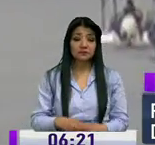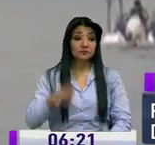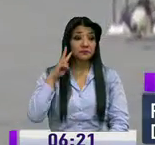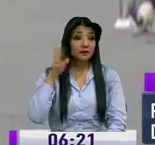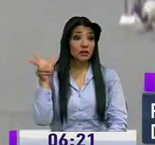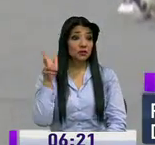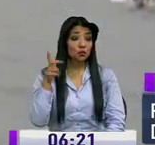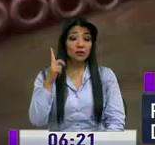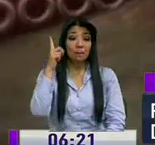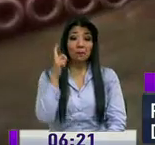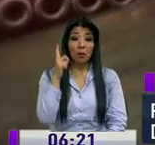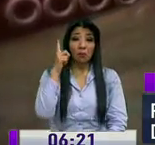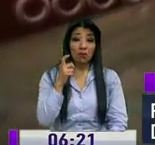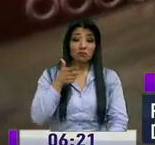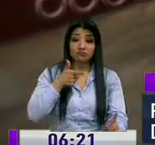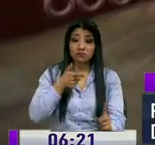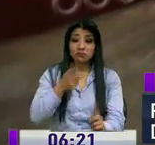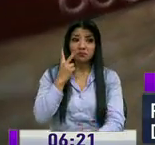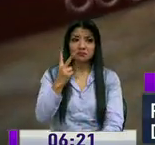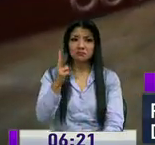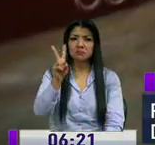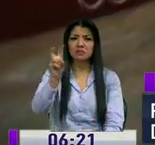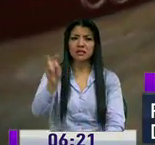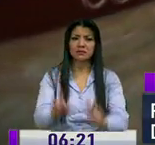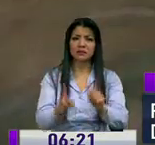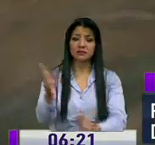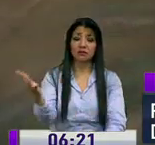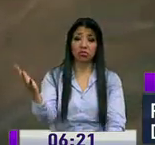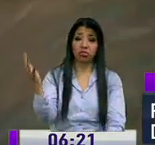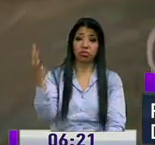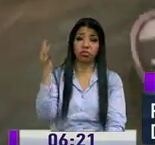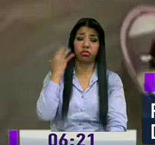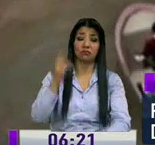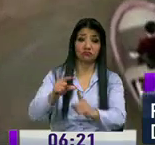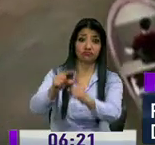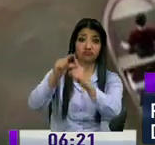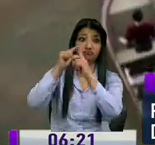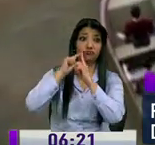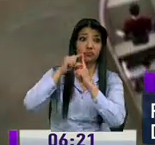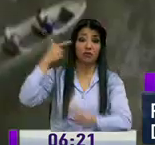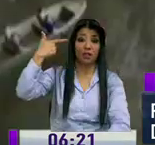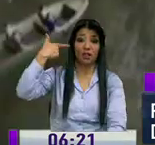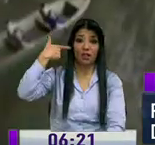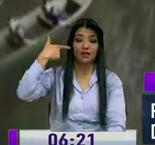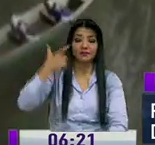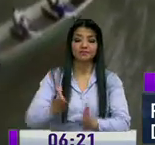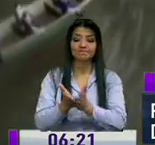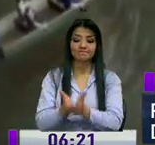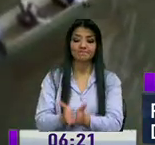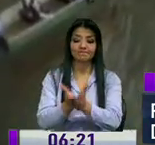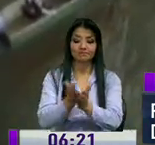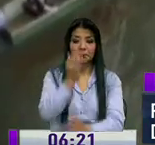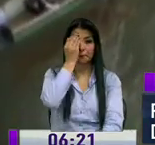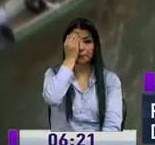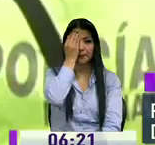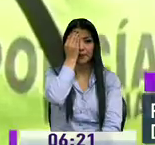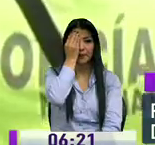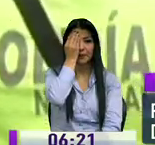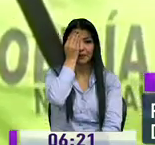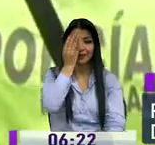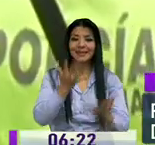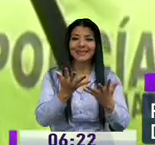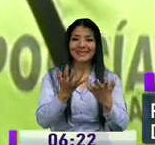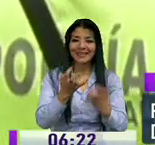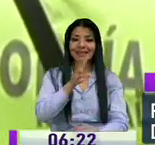disparos y vieron a 20 sujetos que se acercaban con insultos y apuntándolos. Eran piratas que querían las 30.000 libras de